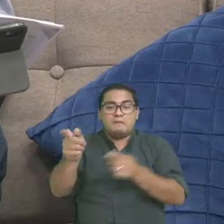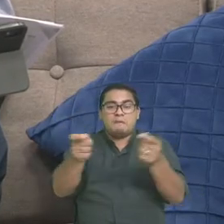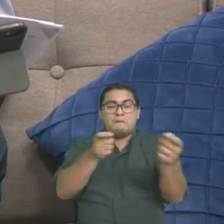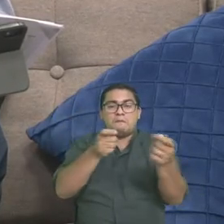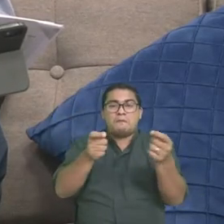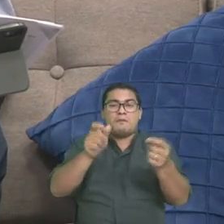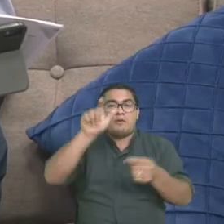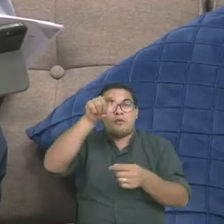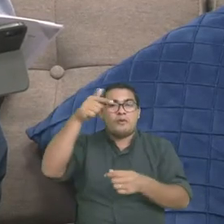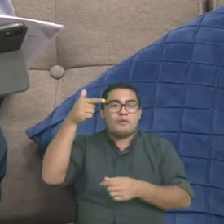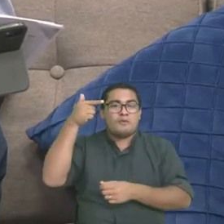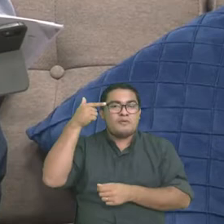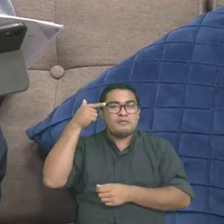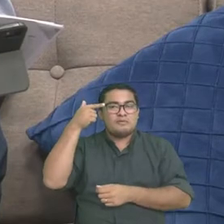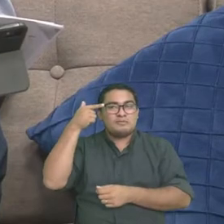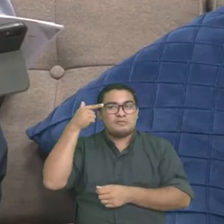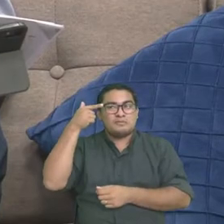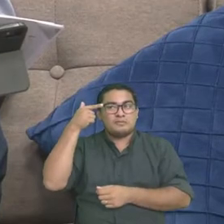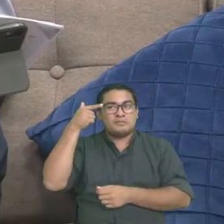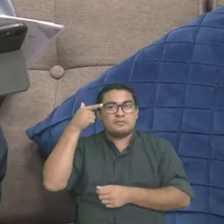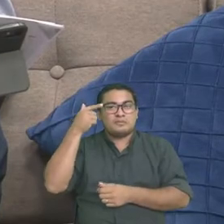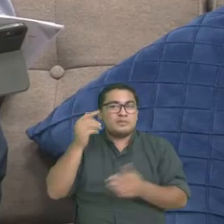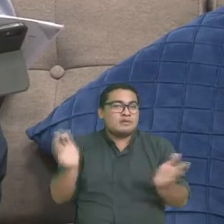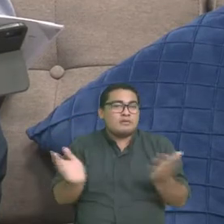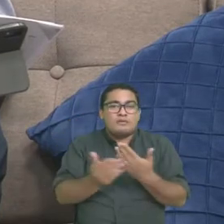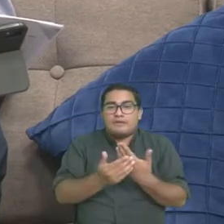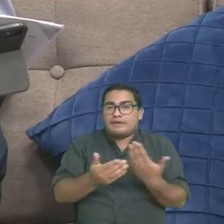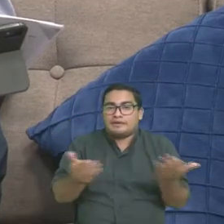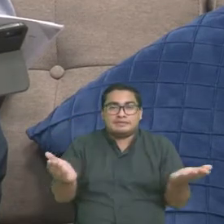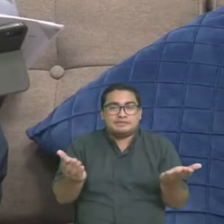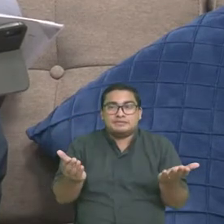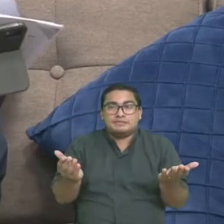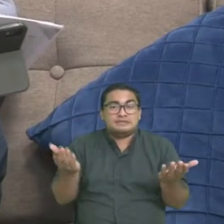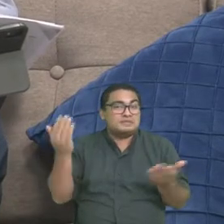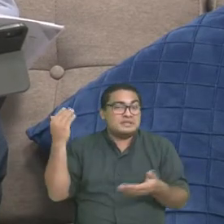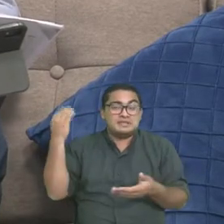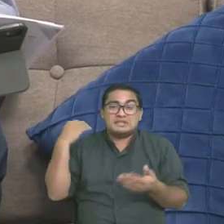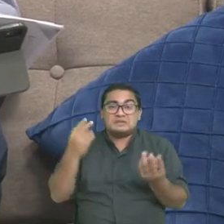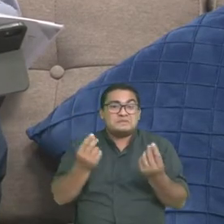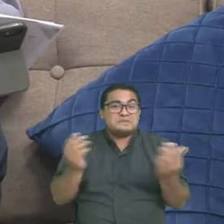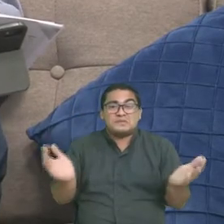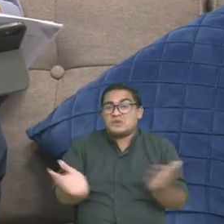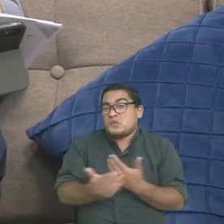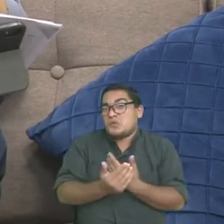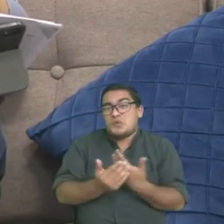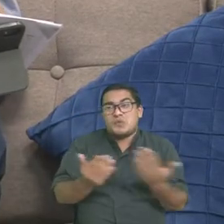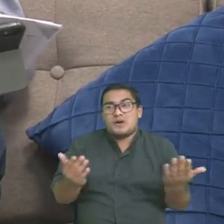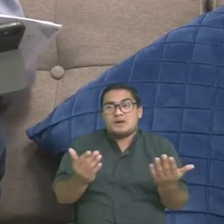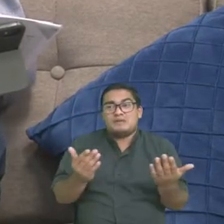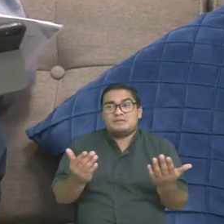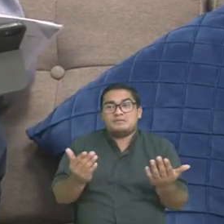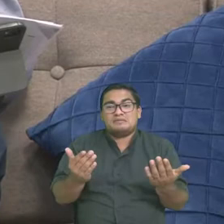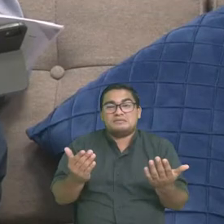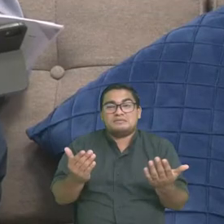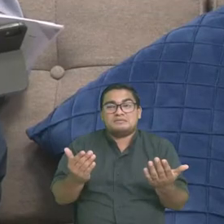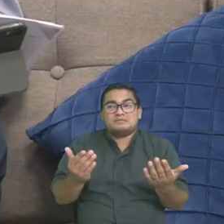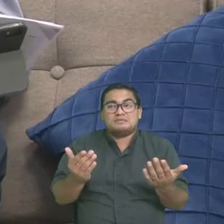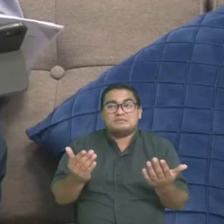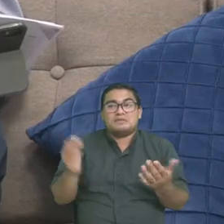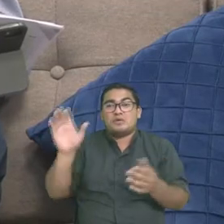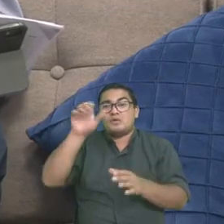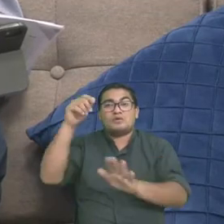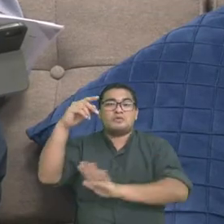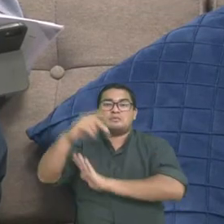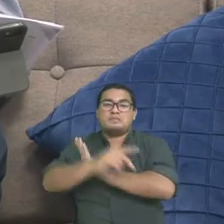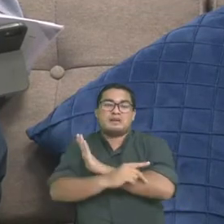por gobiernos que no contaban con el prestigio y con el reconocimiento de los